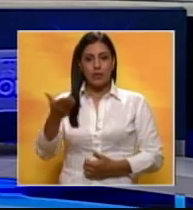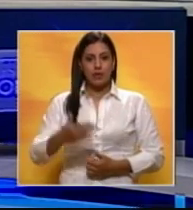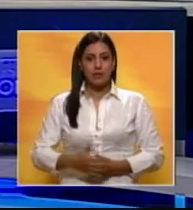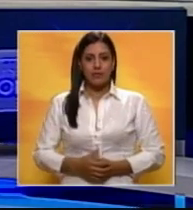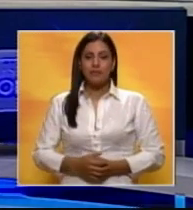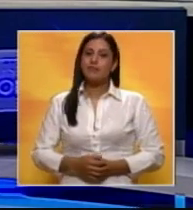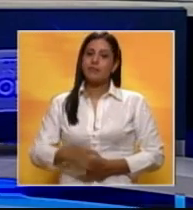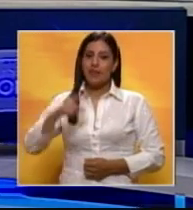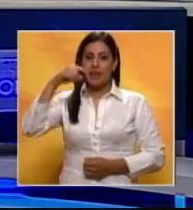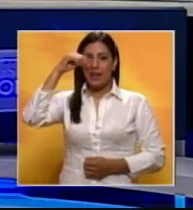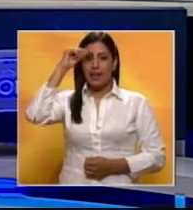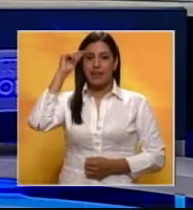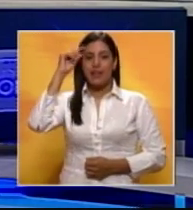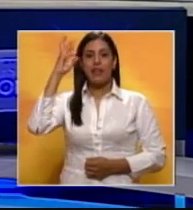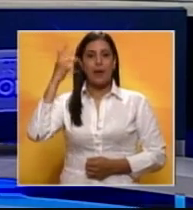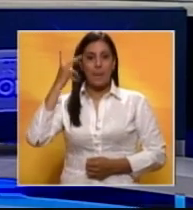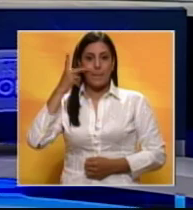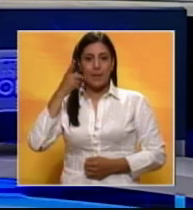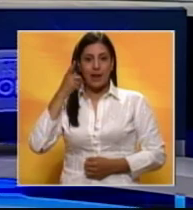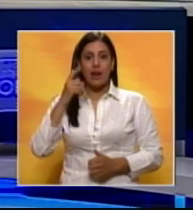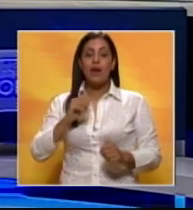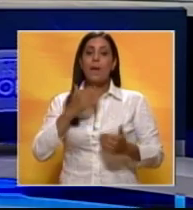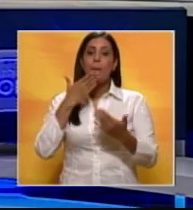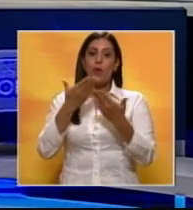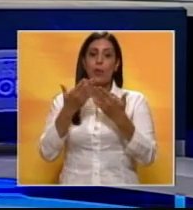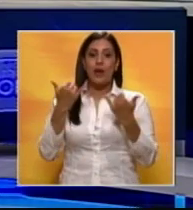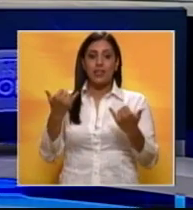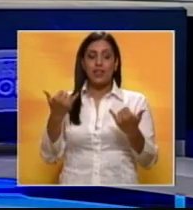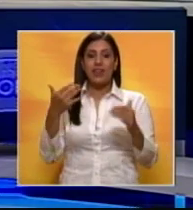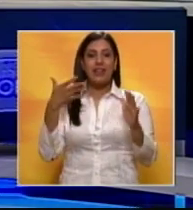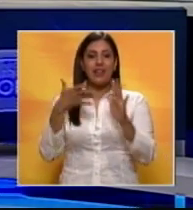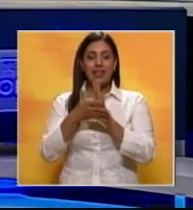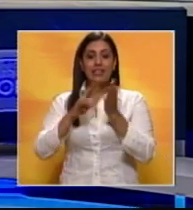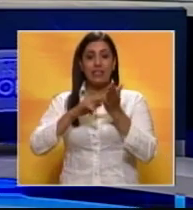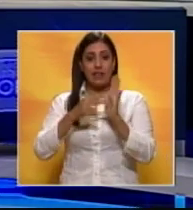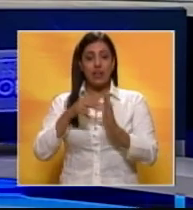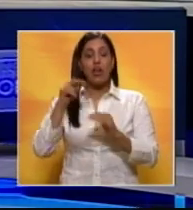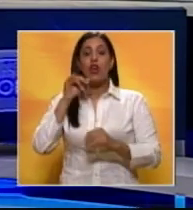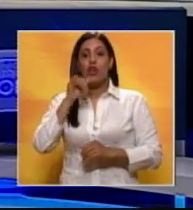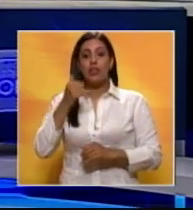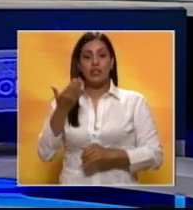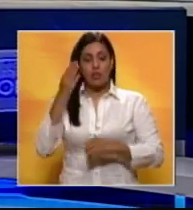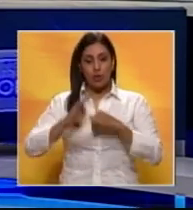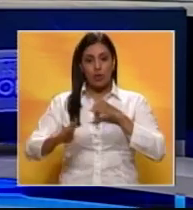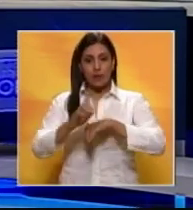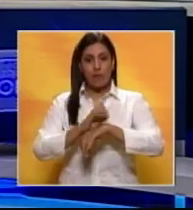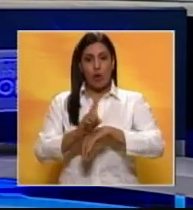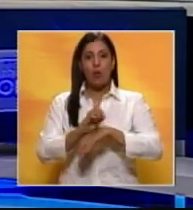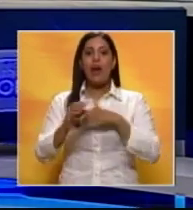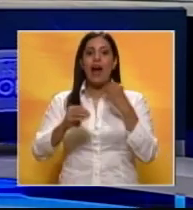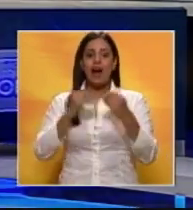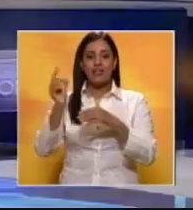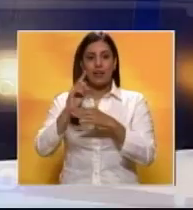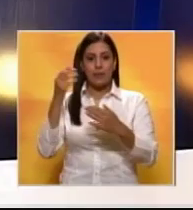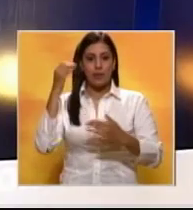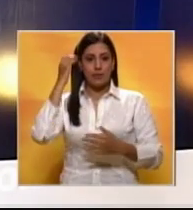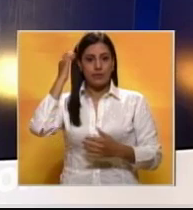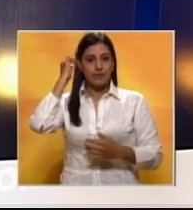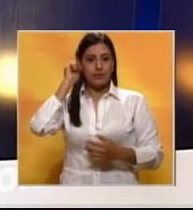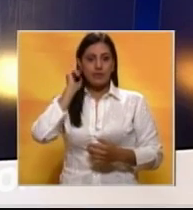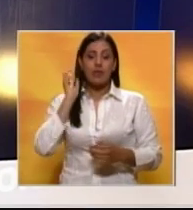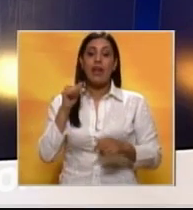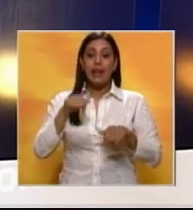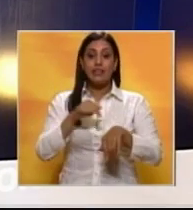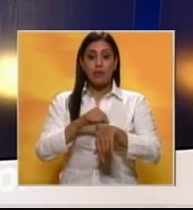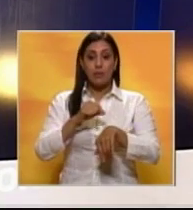ustedes. Endrina Yepes y Milagros Zambrano les presentamos lo que es noticia en las últimas horas. Y lo hacemos de inmediato.